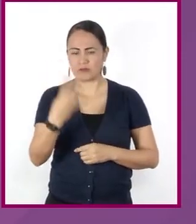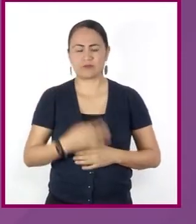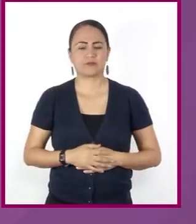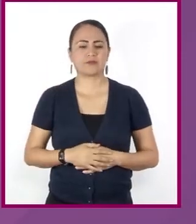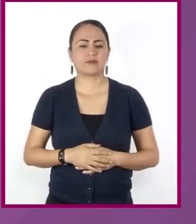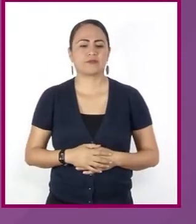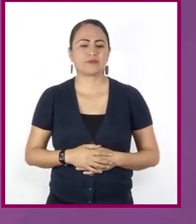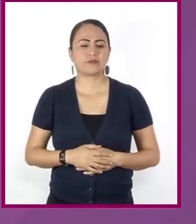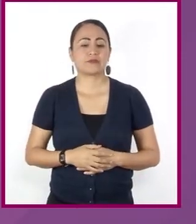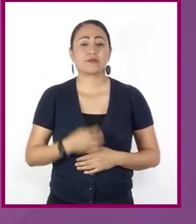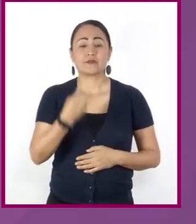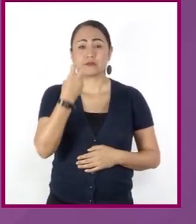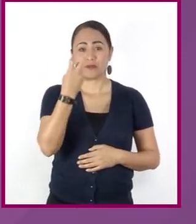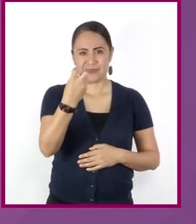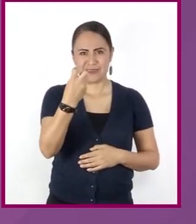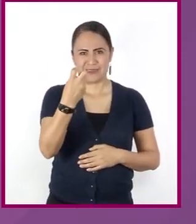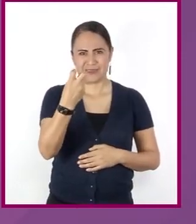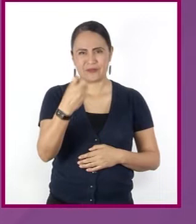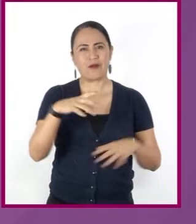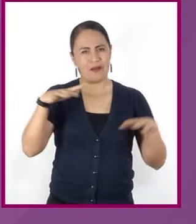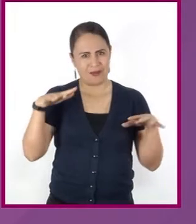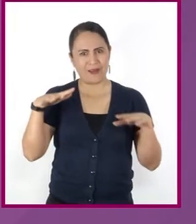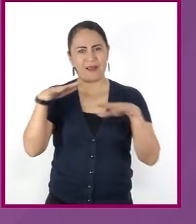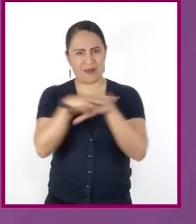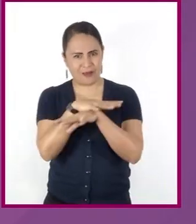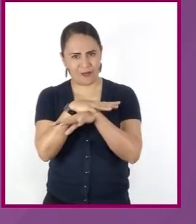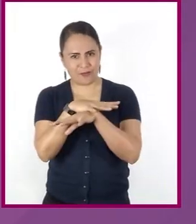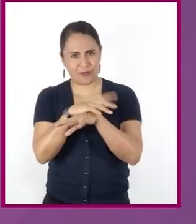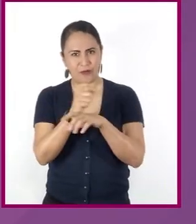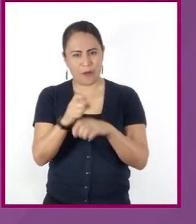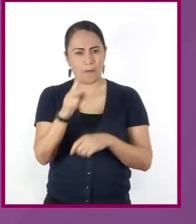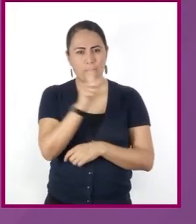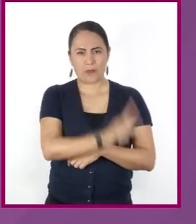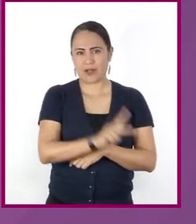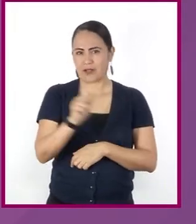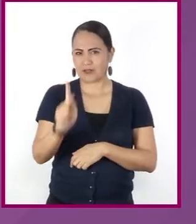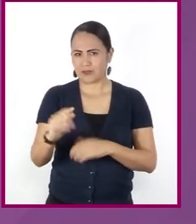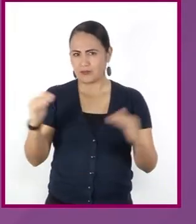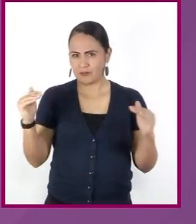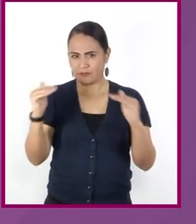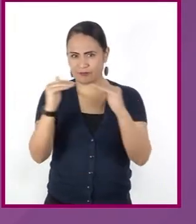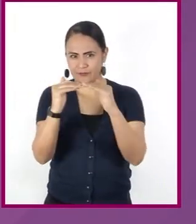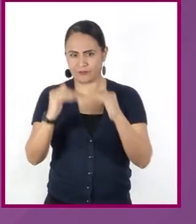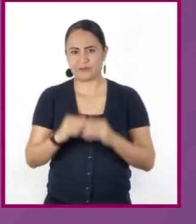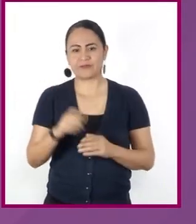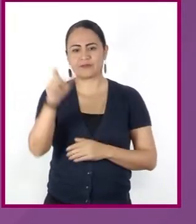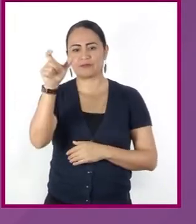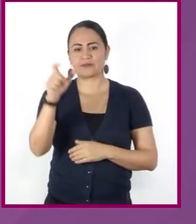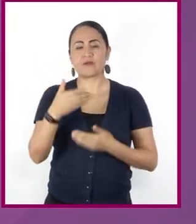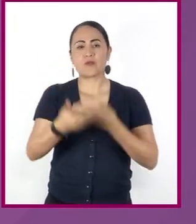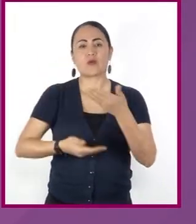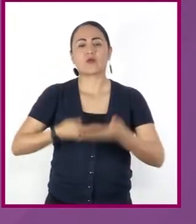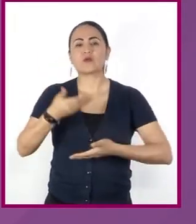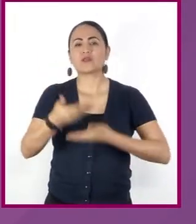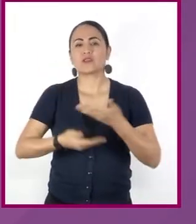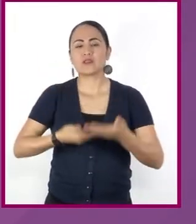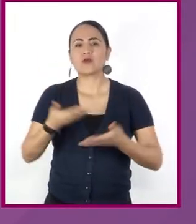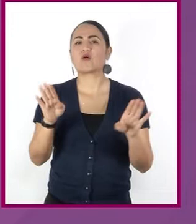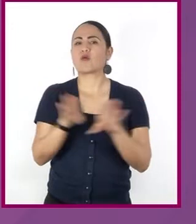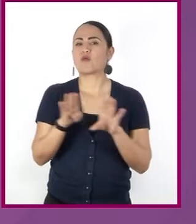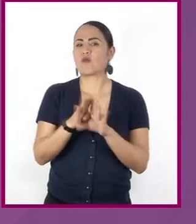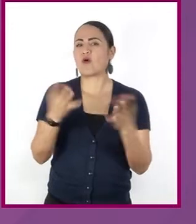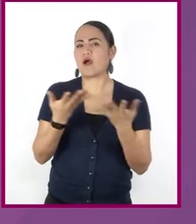mencionó, este es nuestro factor de conversión o nuestra equivalencia. En la columna de procedimiento vamos